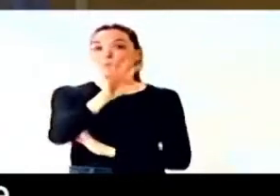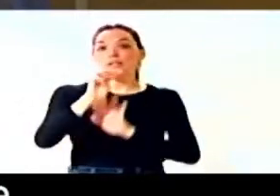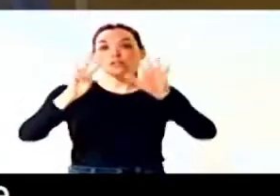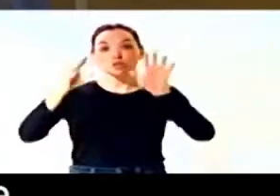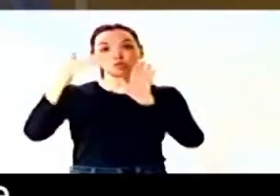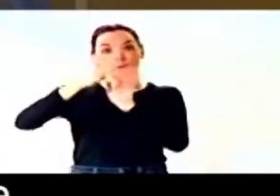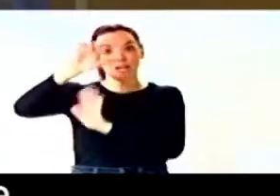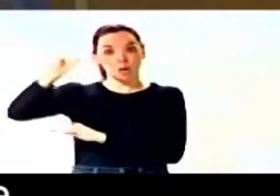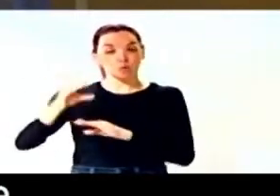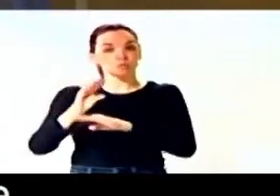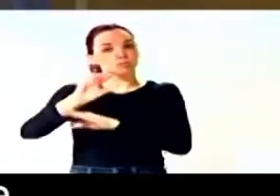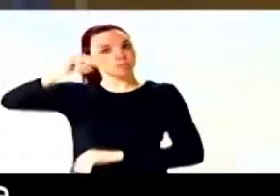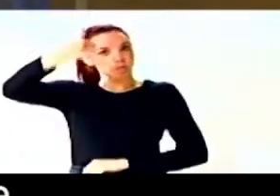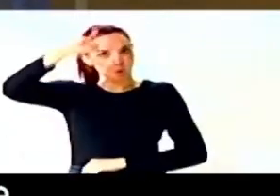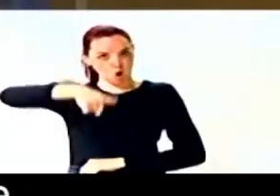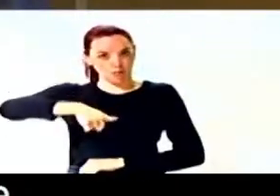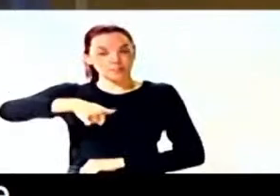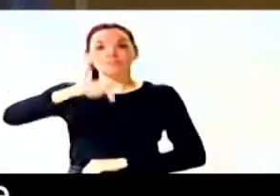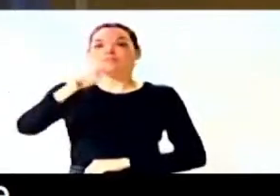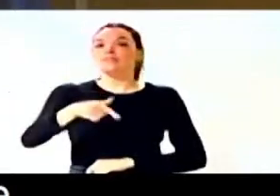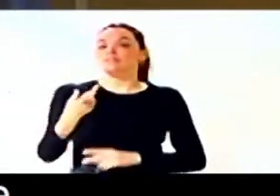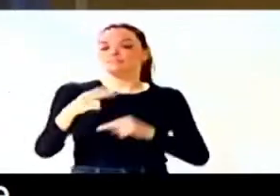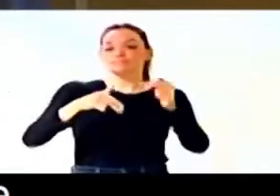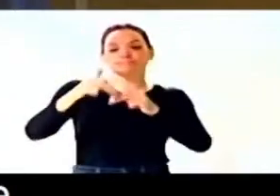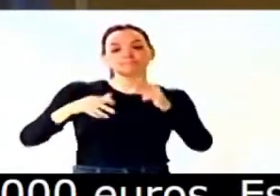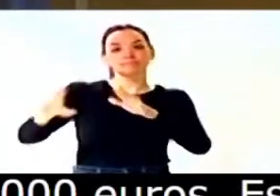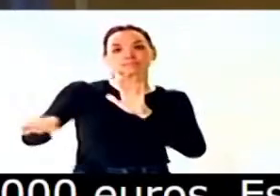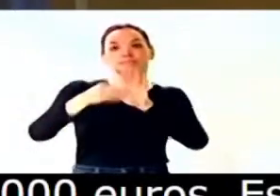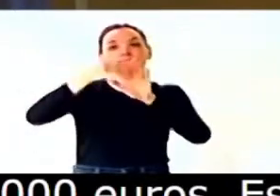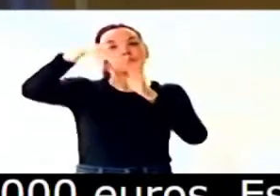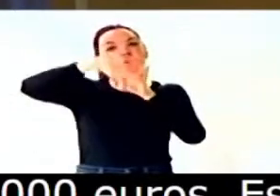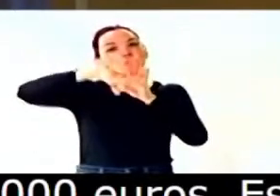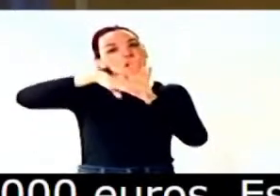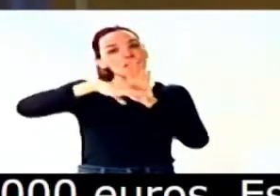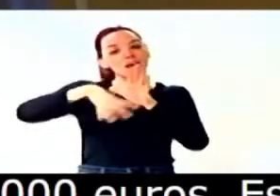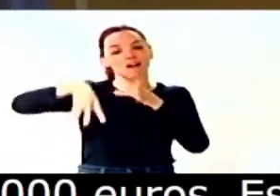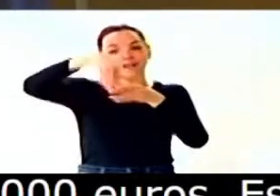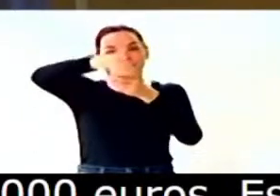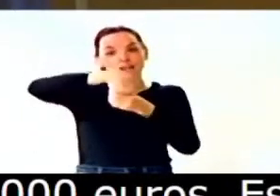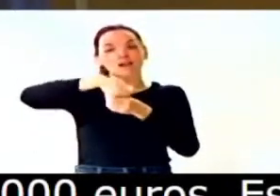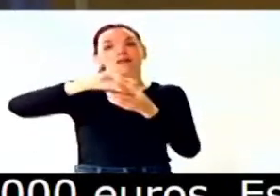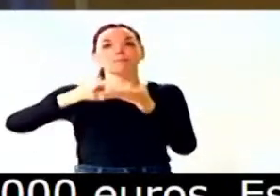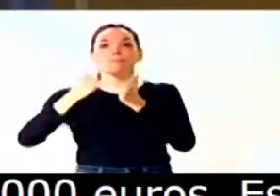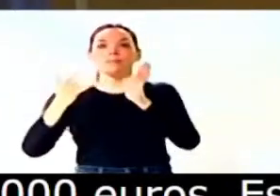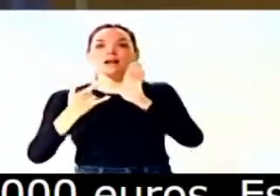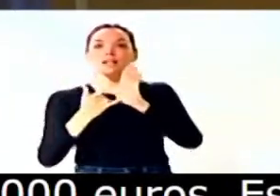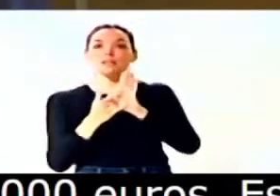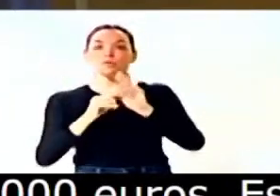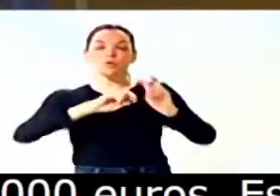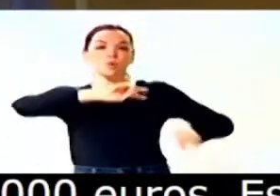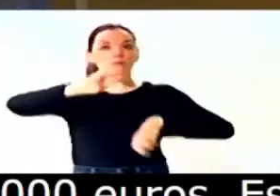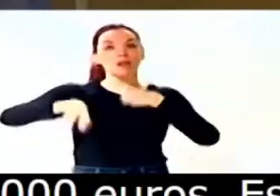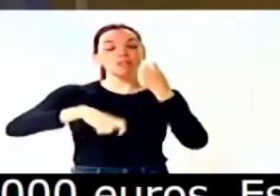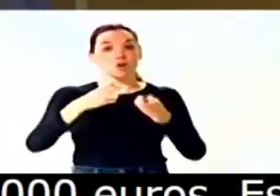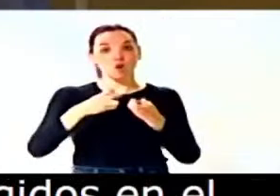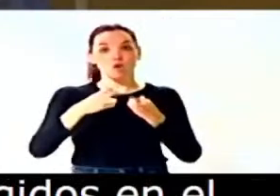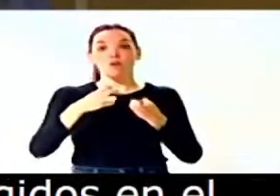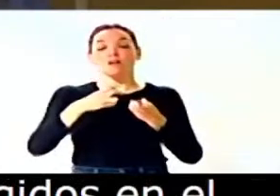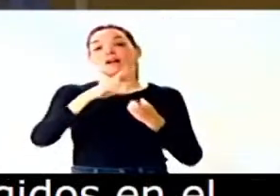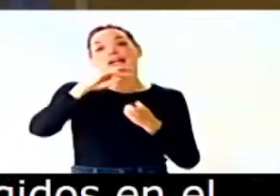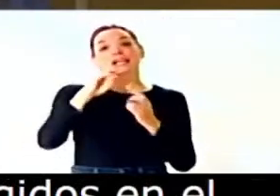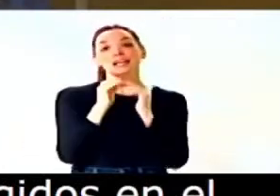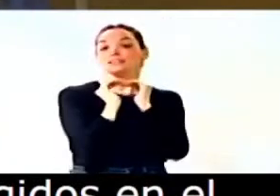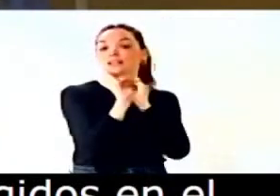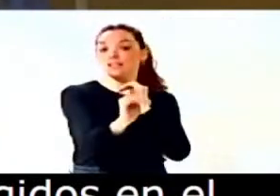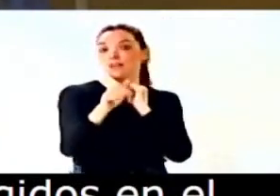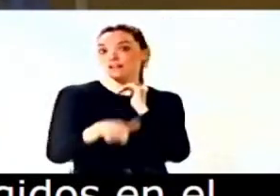2.258.000 euros. Es una actuación dentro de los programas recogidos en el mecanismo de recuperación y resiliencia